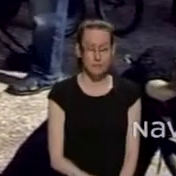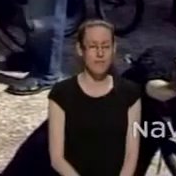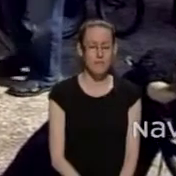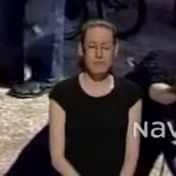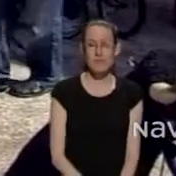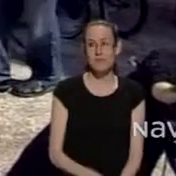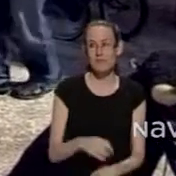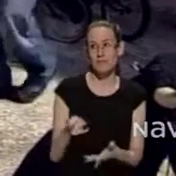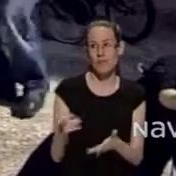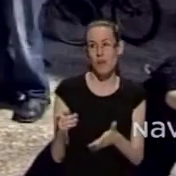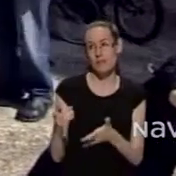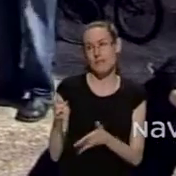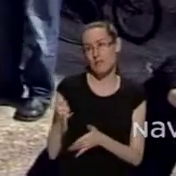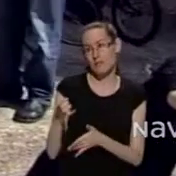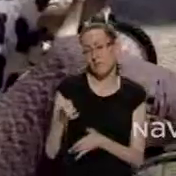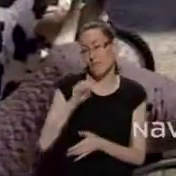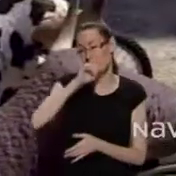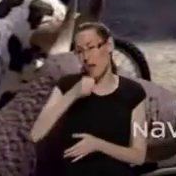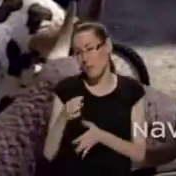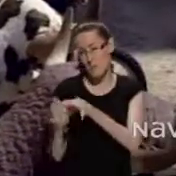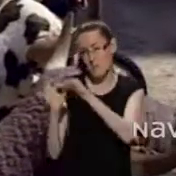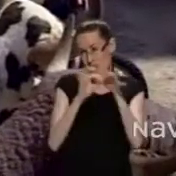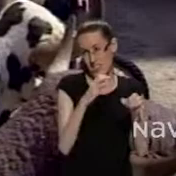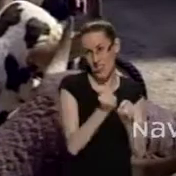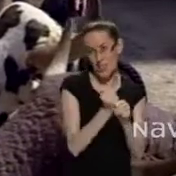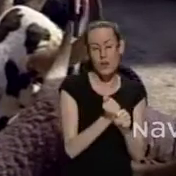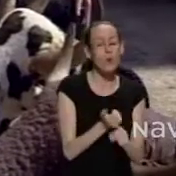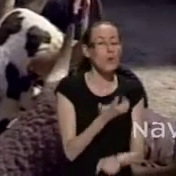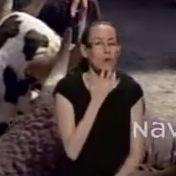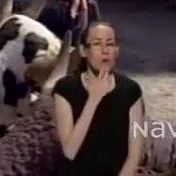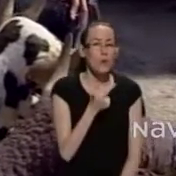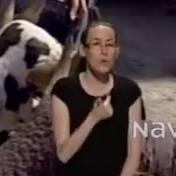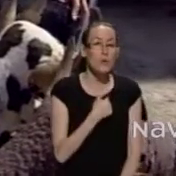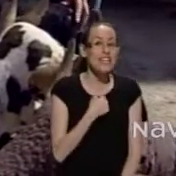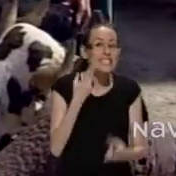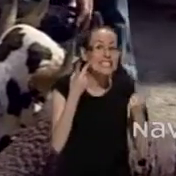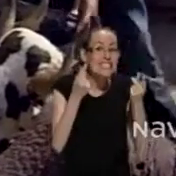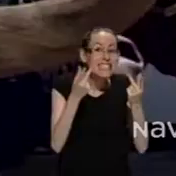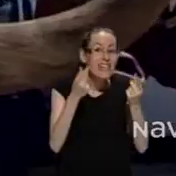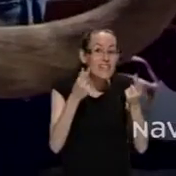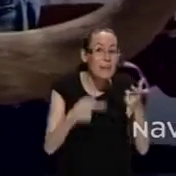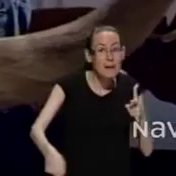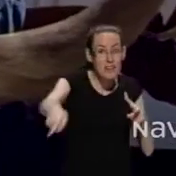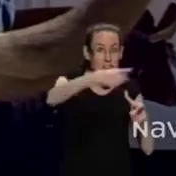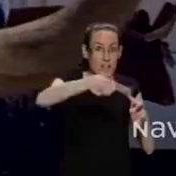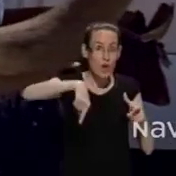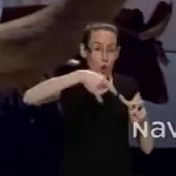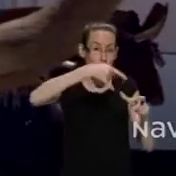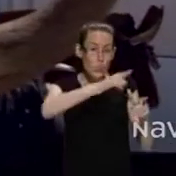O sea, que de ahí también un poquito. sí, sí. Yo, corridas en San Fermín, pues me gusta ver unas corridas en San Fermín.